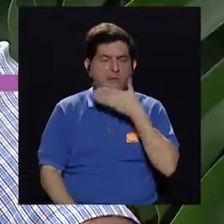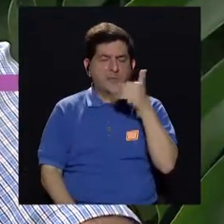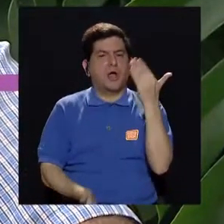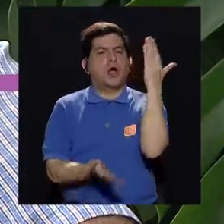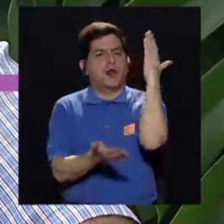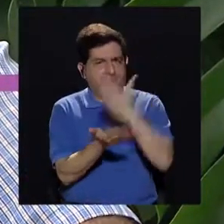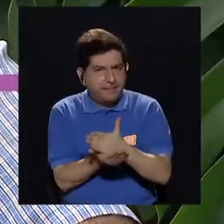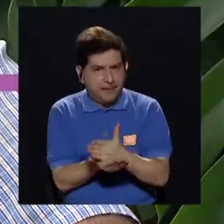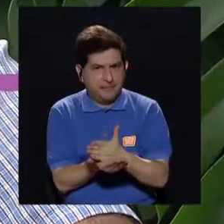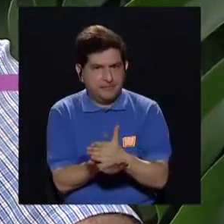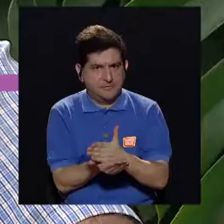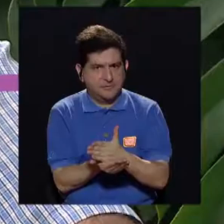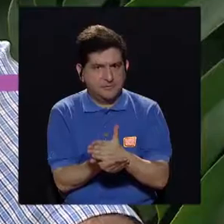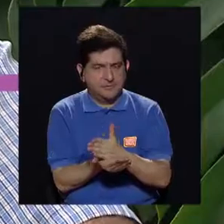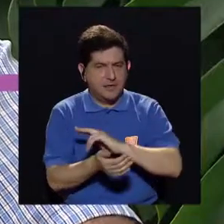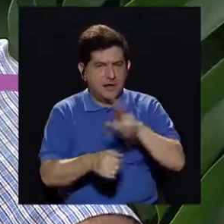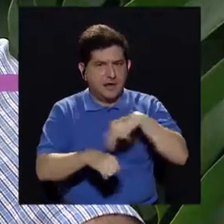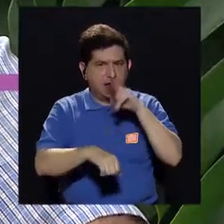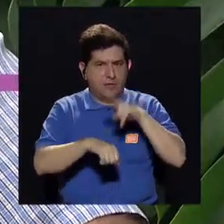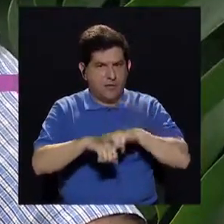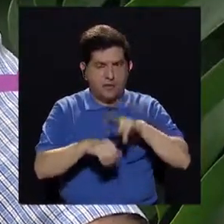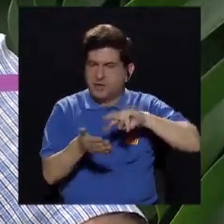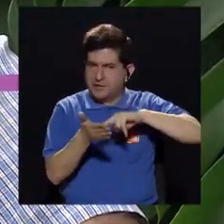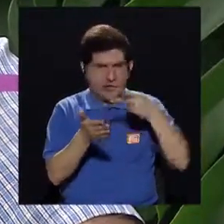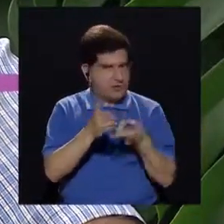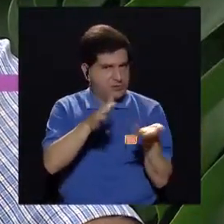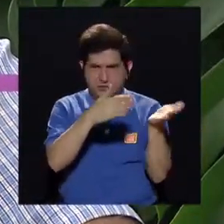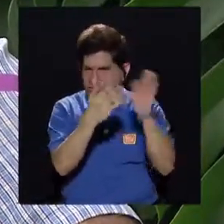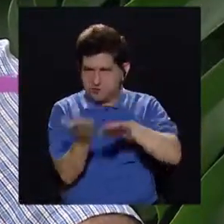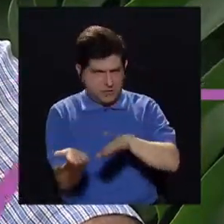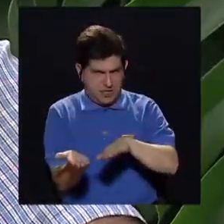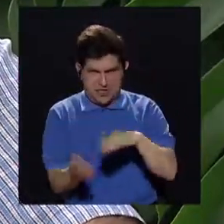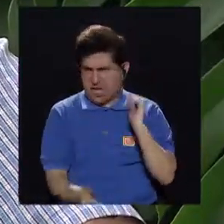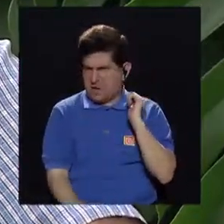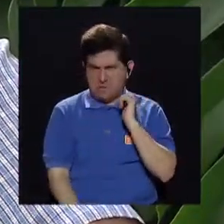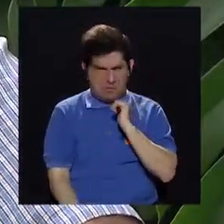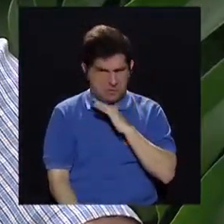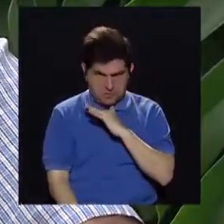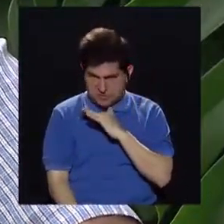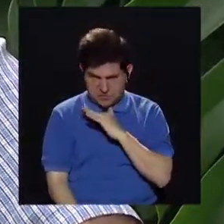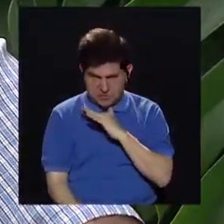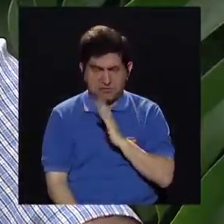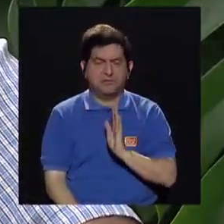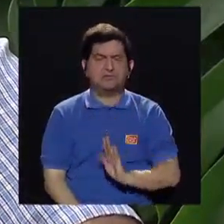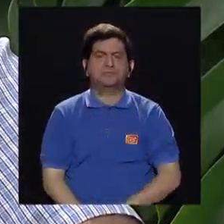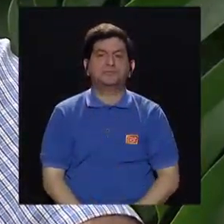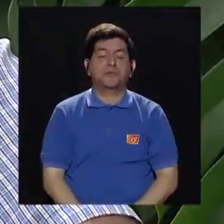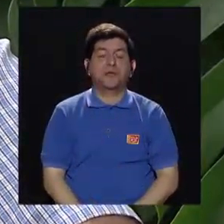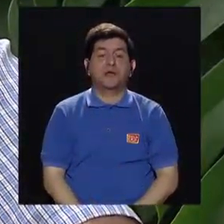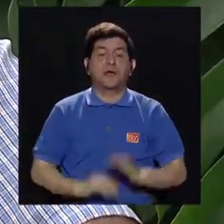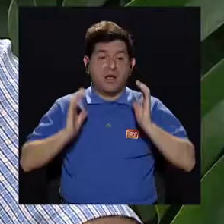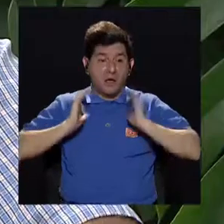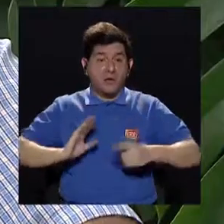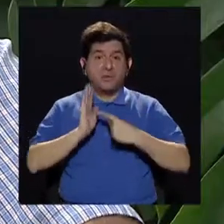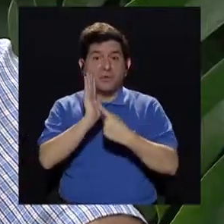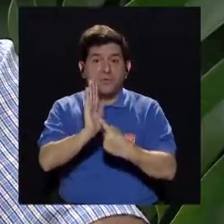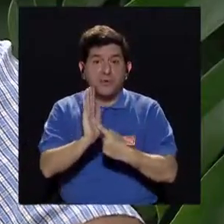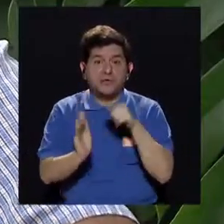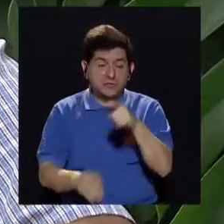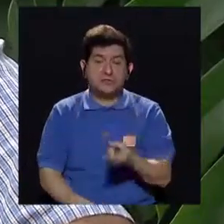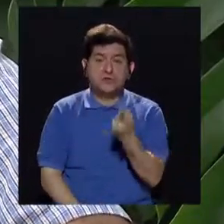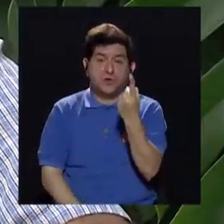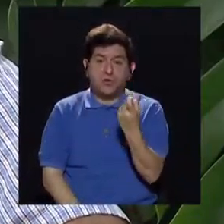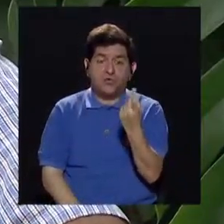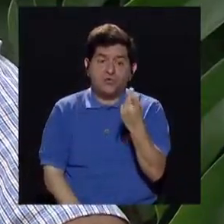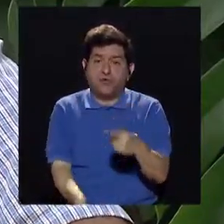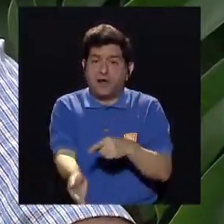mejor deténgase, ¿verdad? Eso normalmente nos causa morir, insisto, en un caso muy raro se ocurre, pero muy extraños. Es un cuerpo que está indicando, es un nedoso,